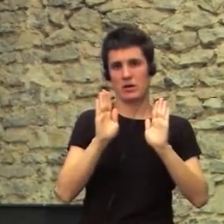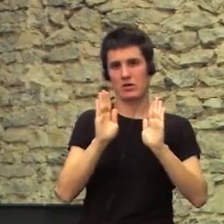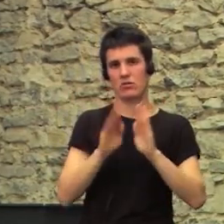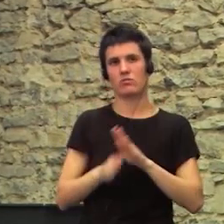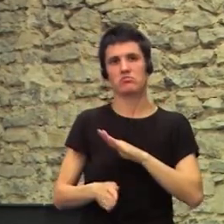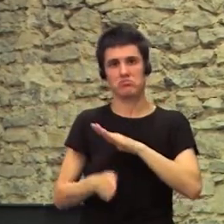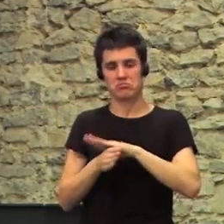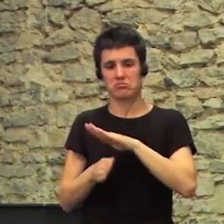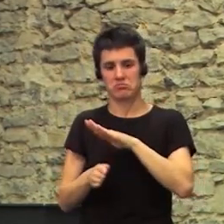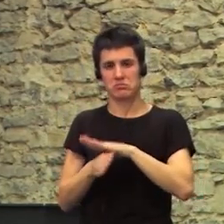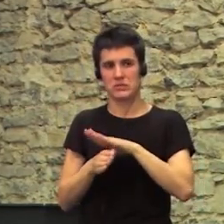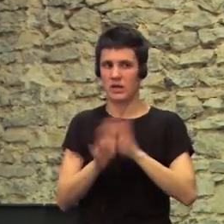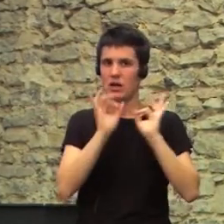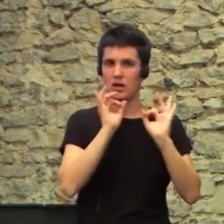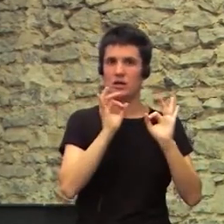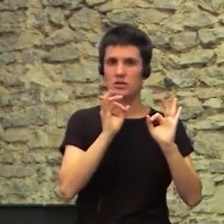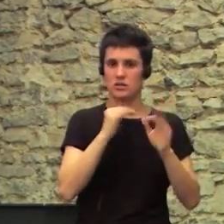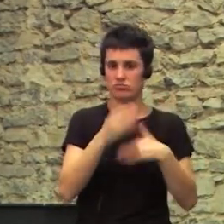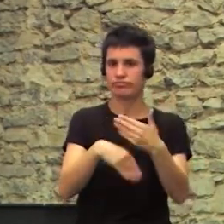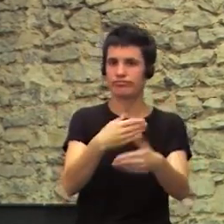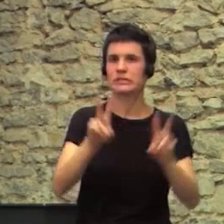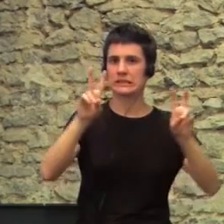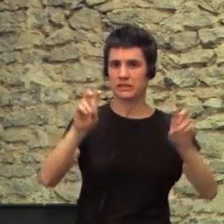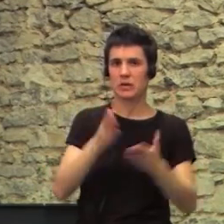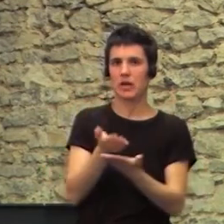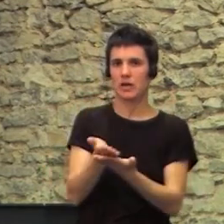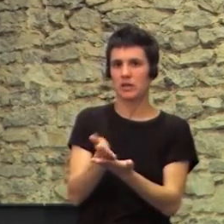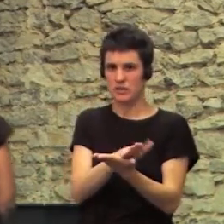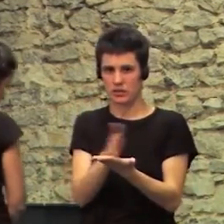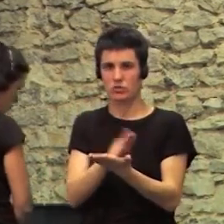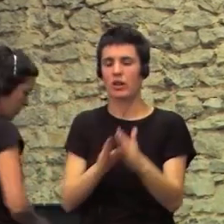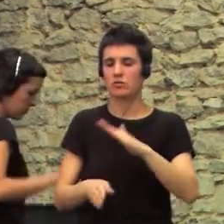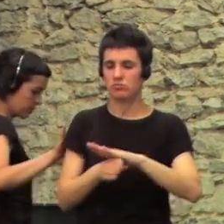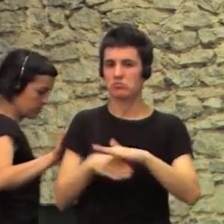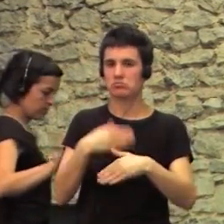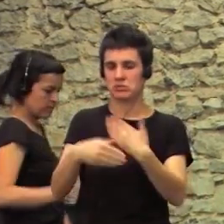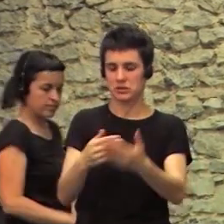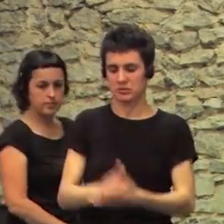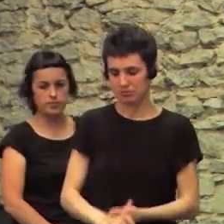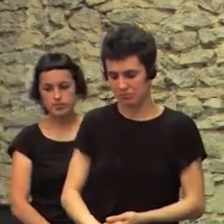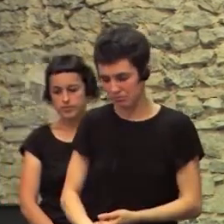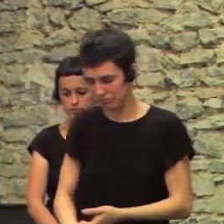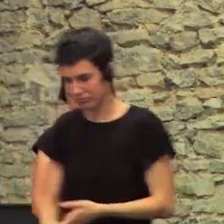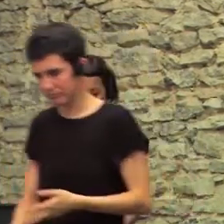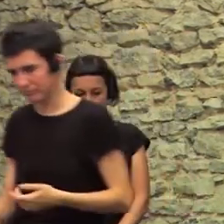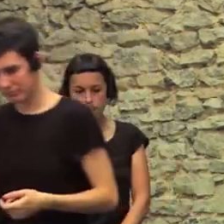todavía sí, se siguen realizando con el tema de las intersexualidades. John Money